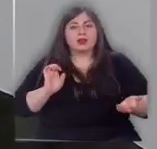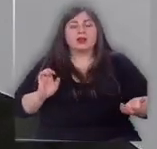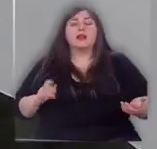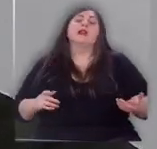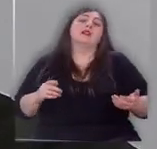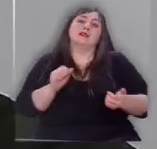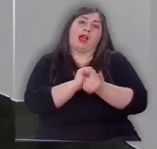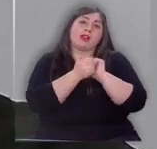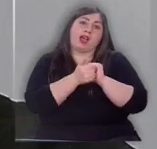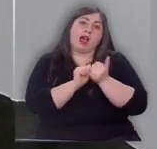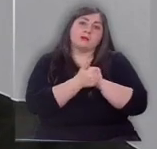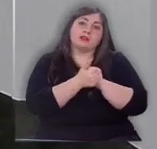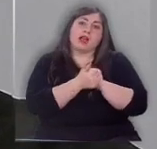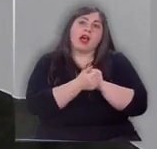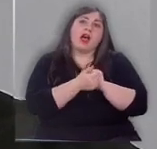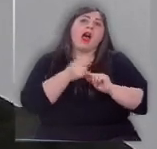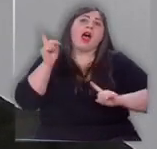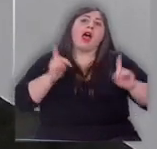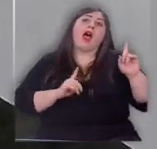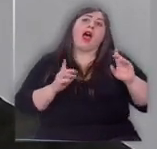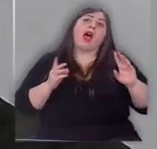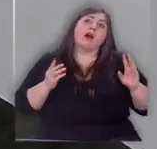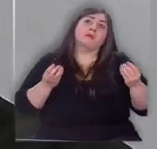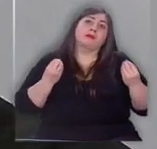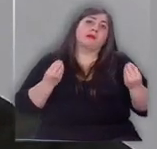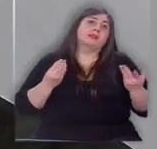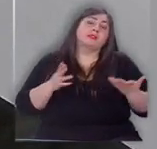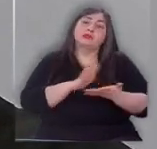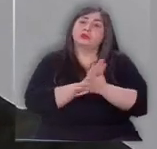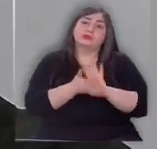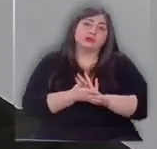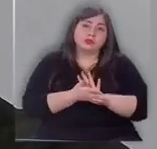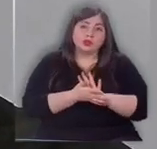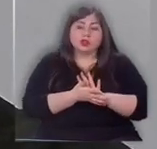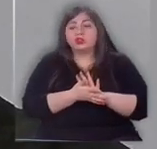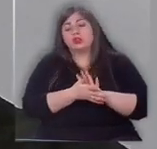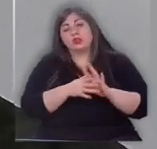te adapta de alguna manera a pasar todo lo que están,